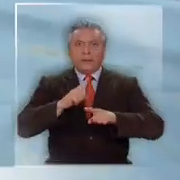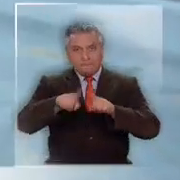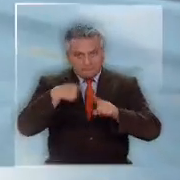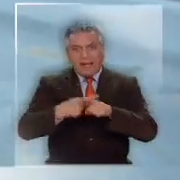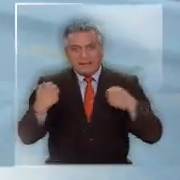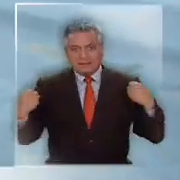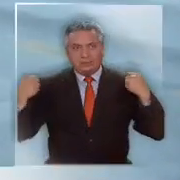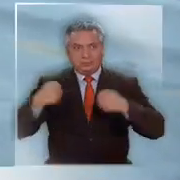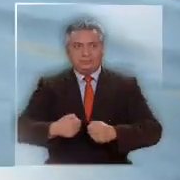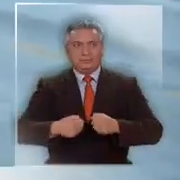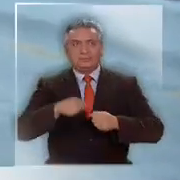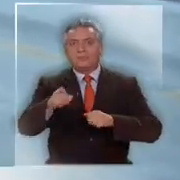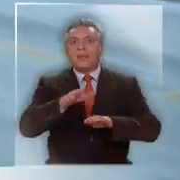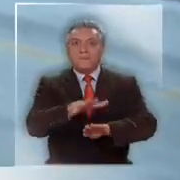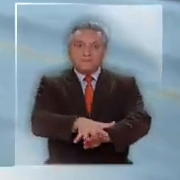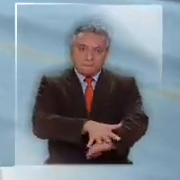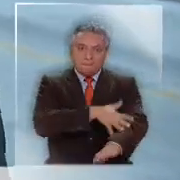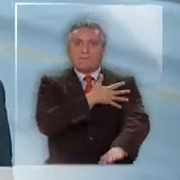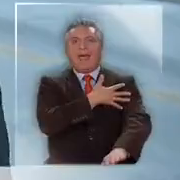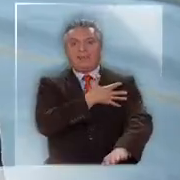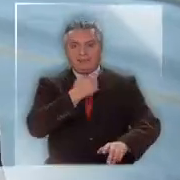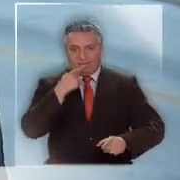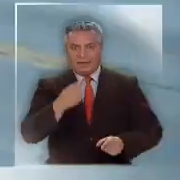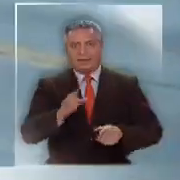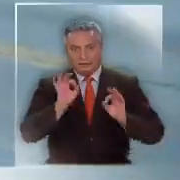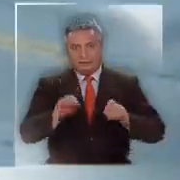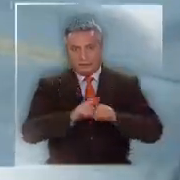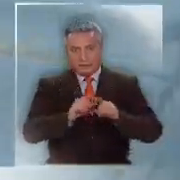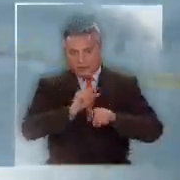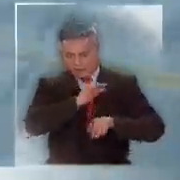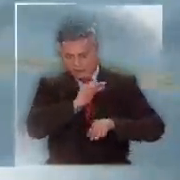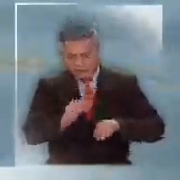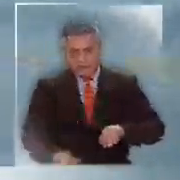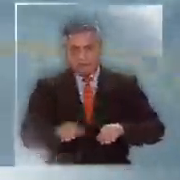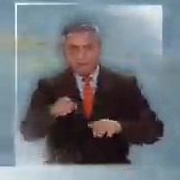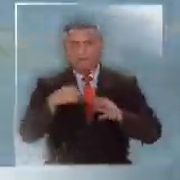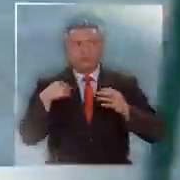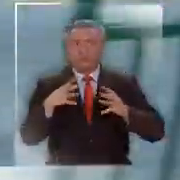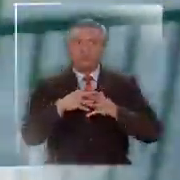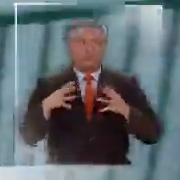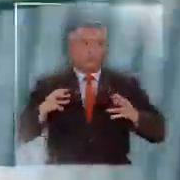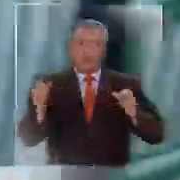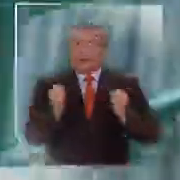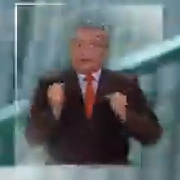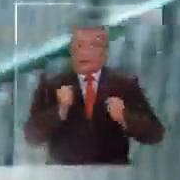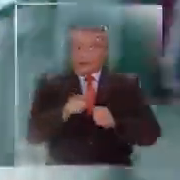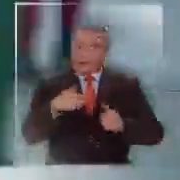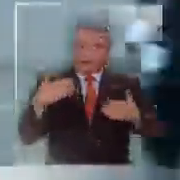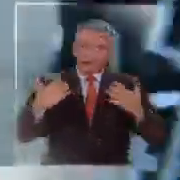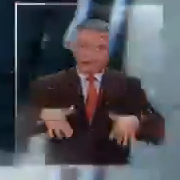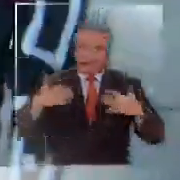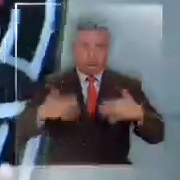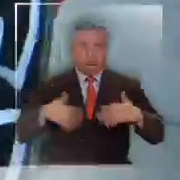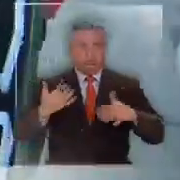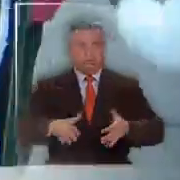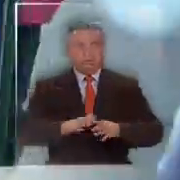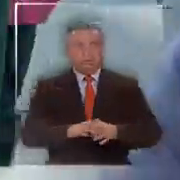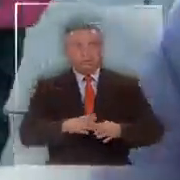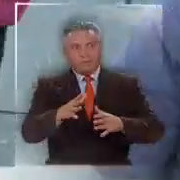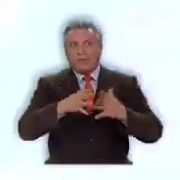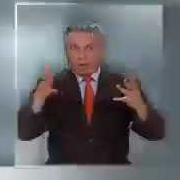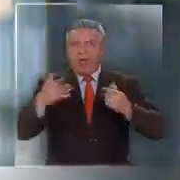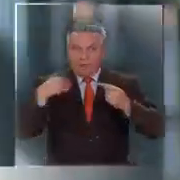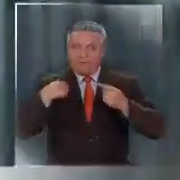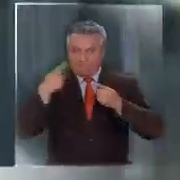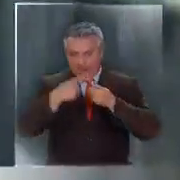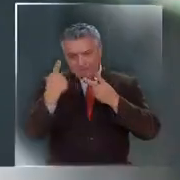Con panty, pantalones con franela. Tengo mucho frío. ¿Estás sufriendo? Sí. ¿Se puso? Hasta